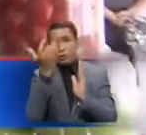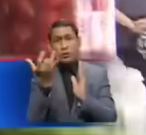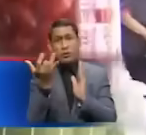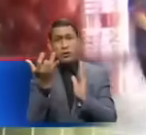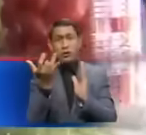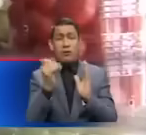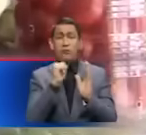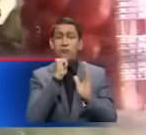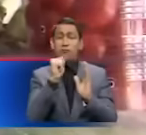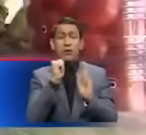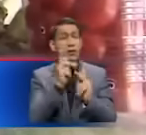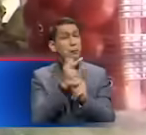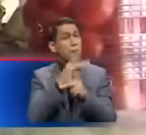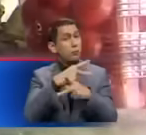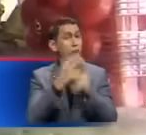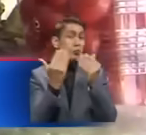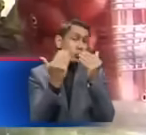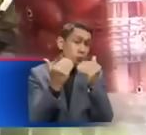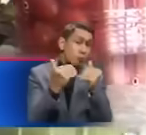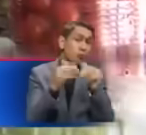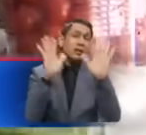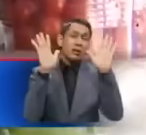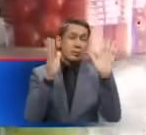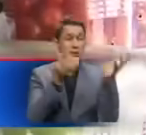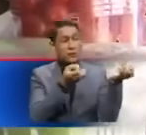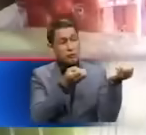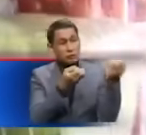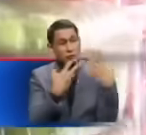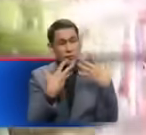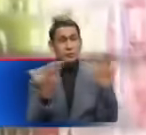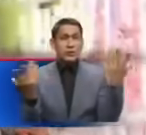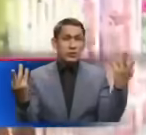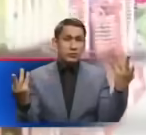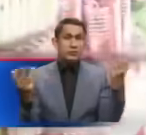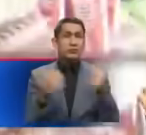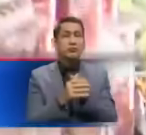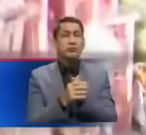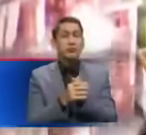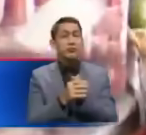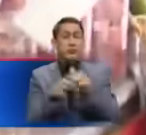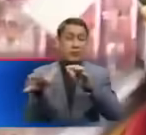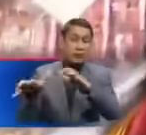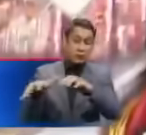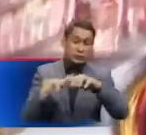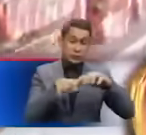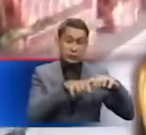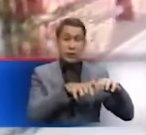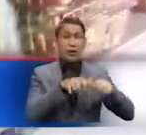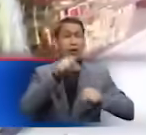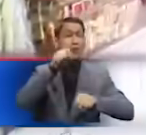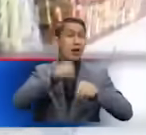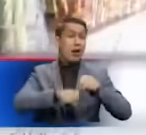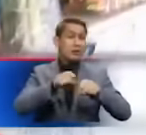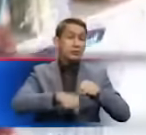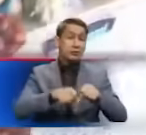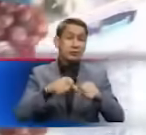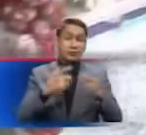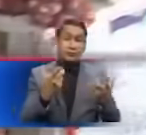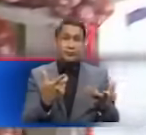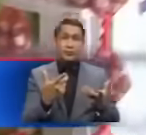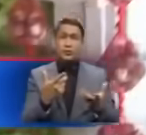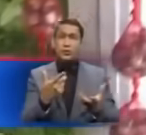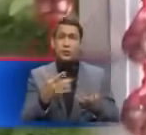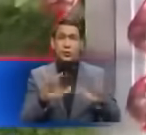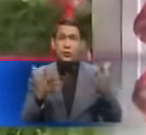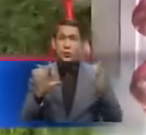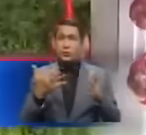mucha producción. No hay mucha producción, otros dicen que se dañaron los sembríos, o sea, no nos dan específicamente una buena